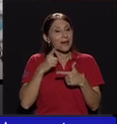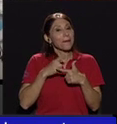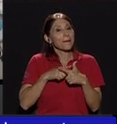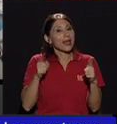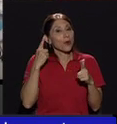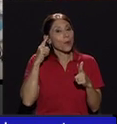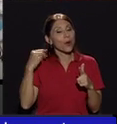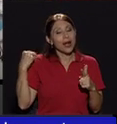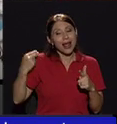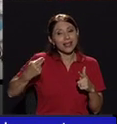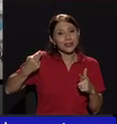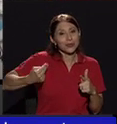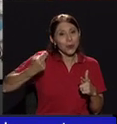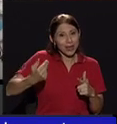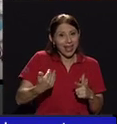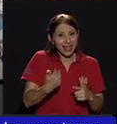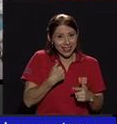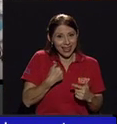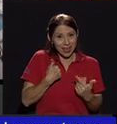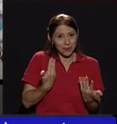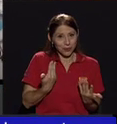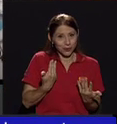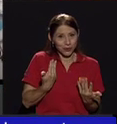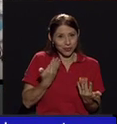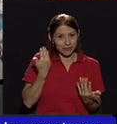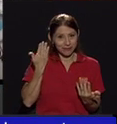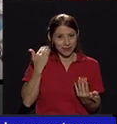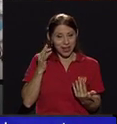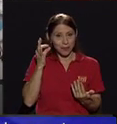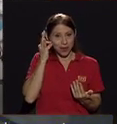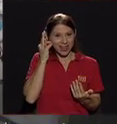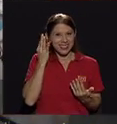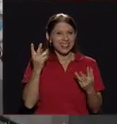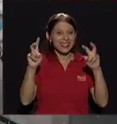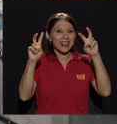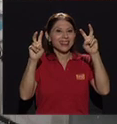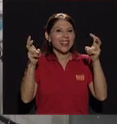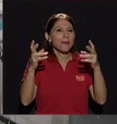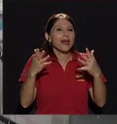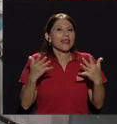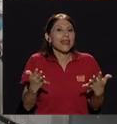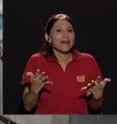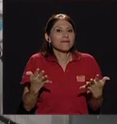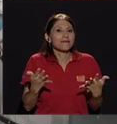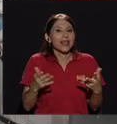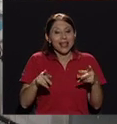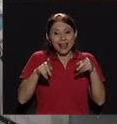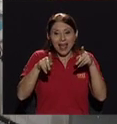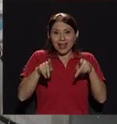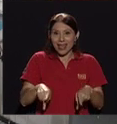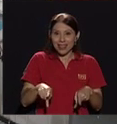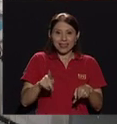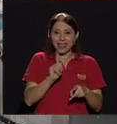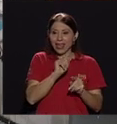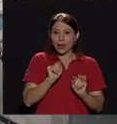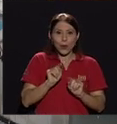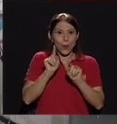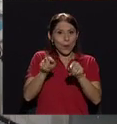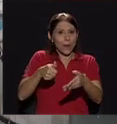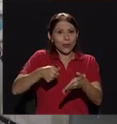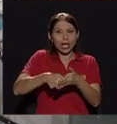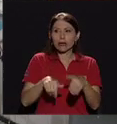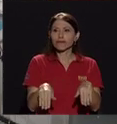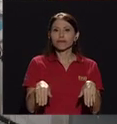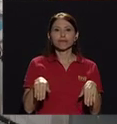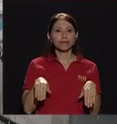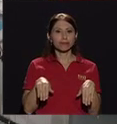tenemos, historia reciente, diría yo, muy reciente, de las mujeres, es el tema de la abstinencia. O sea, la gente definitivamente tiene que